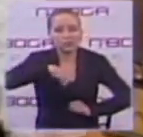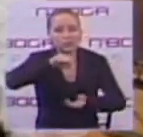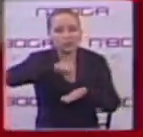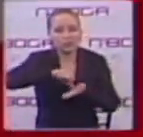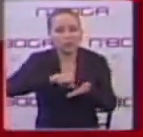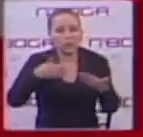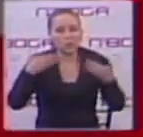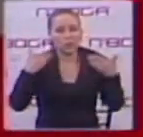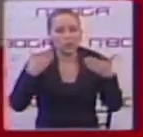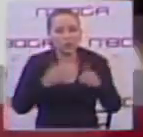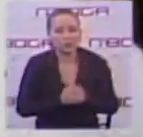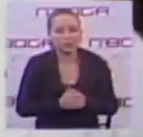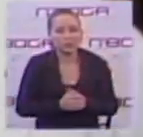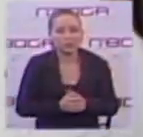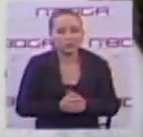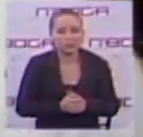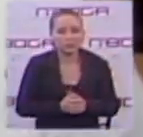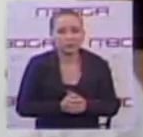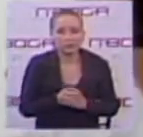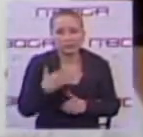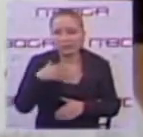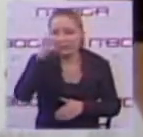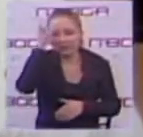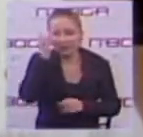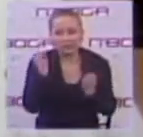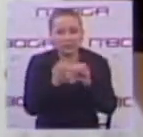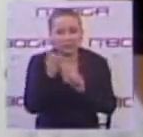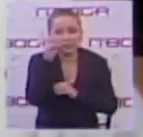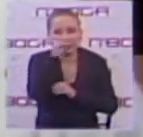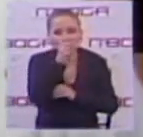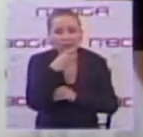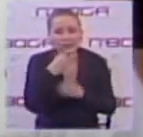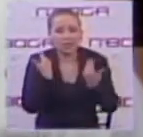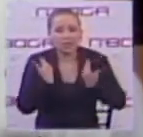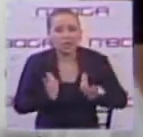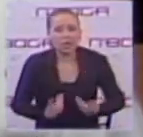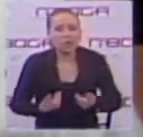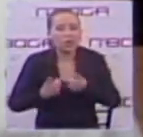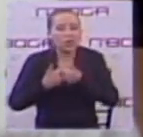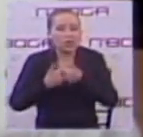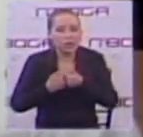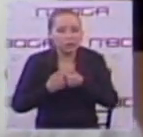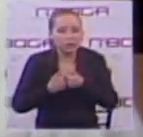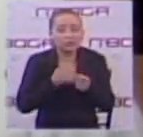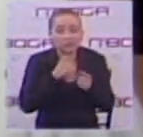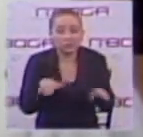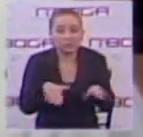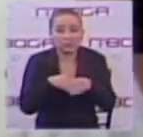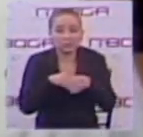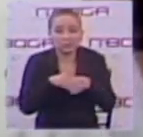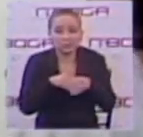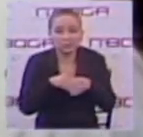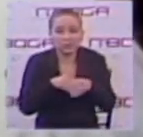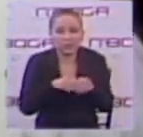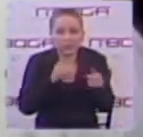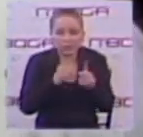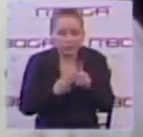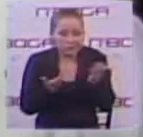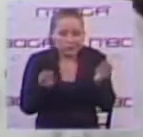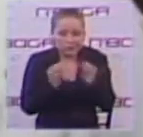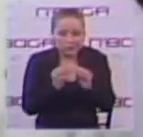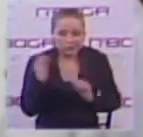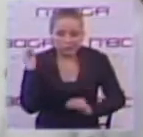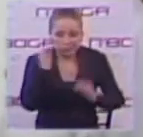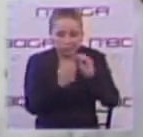ciudad. No creo que exista un traje más complicado de hacer que un traje novia. Entonces era la acumulación